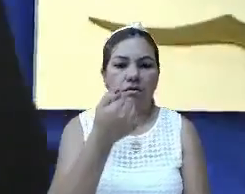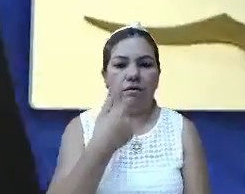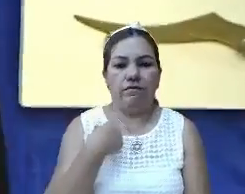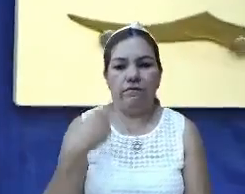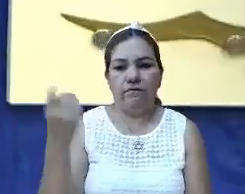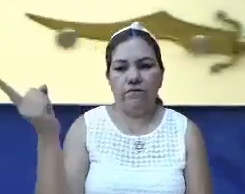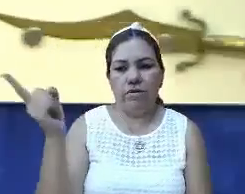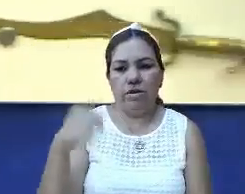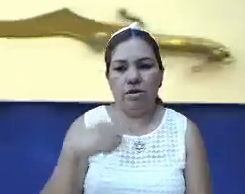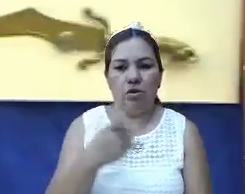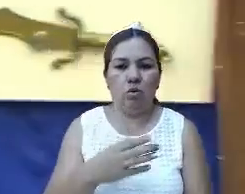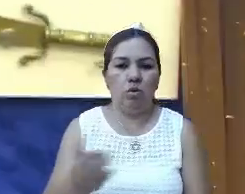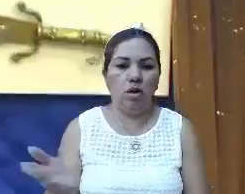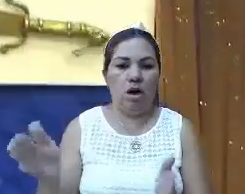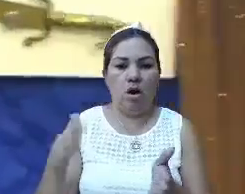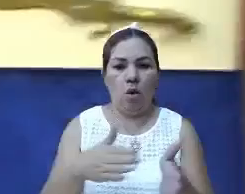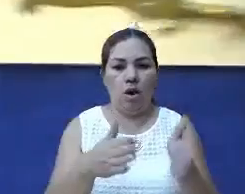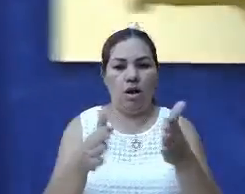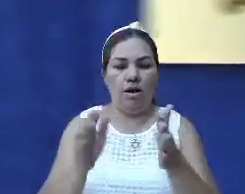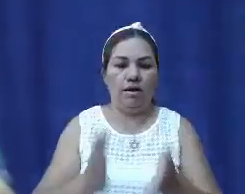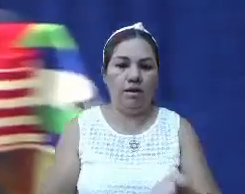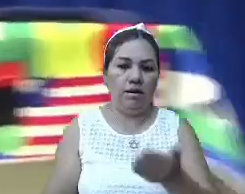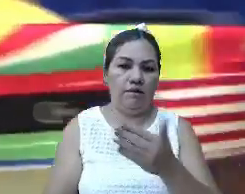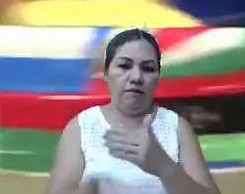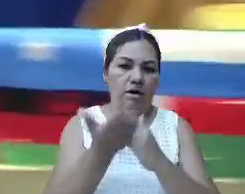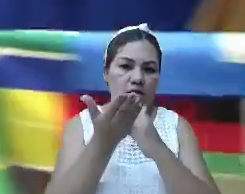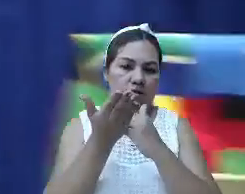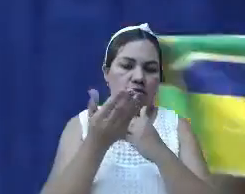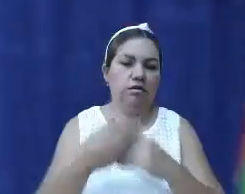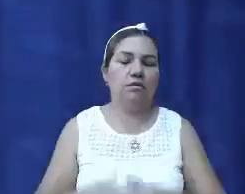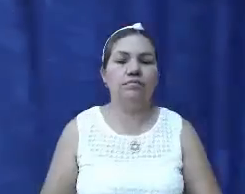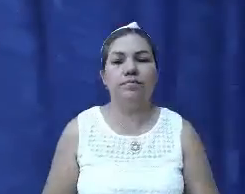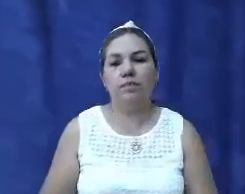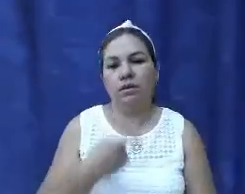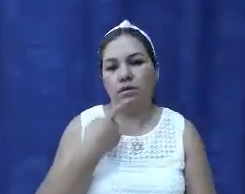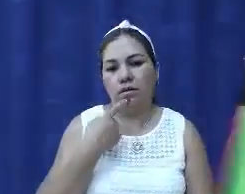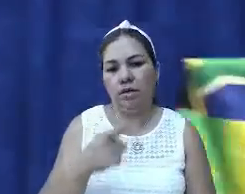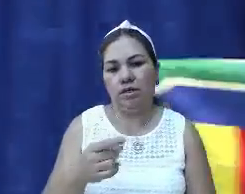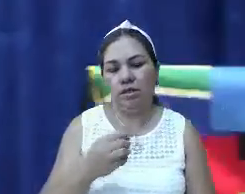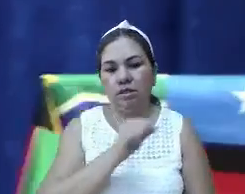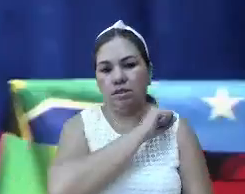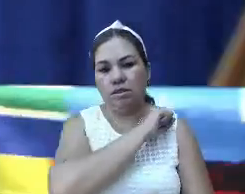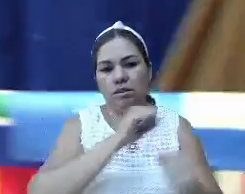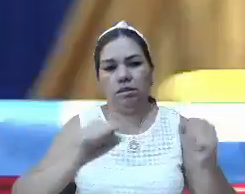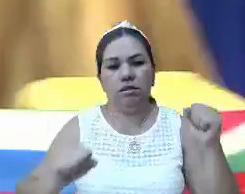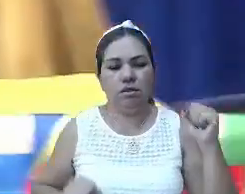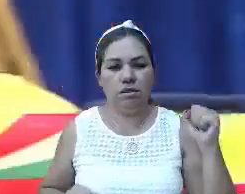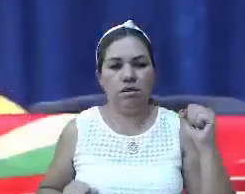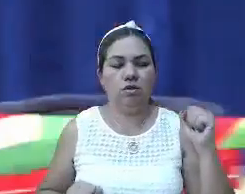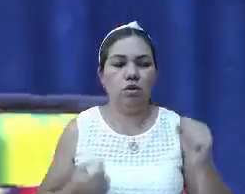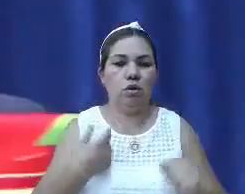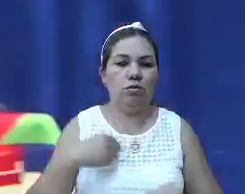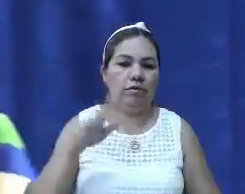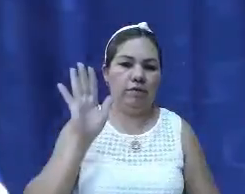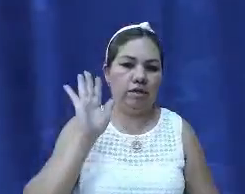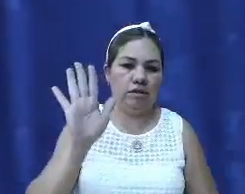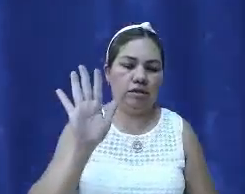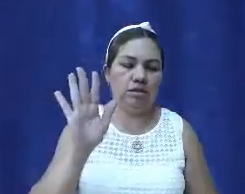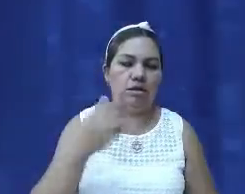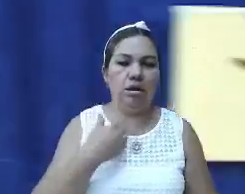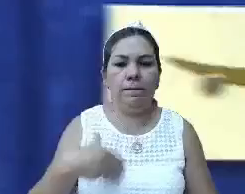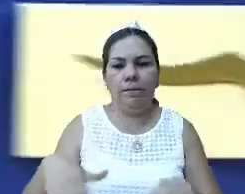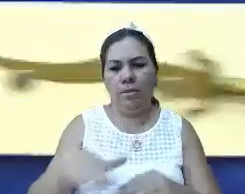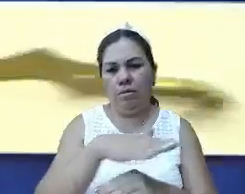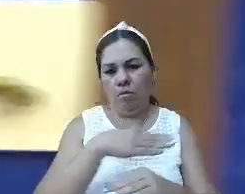le levanta. Y el Señor me dijo esto: profetiza a mi pueblo que si